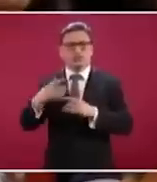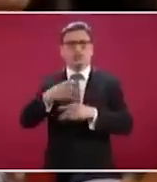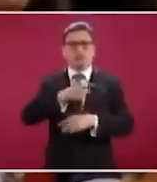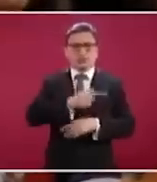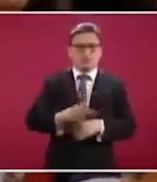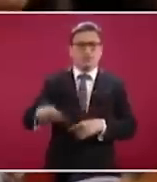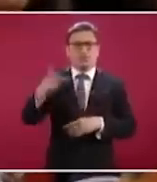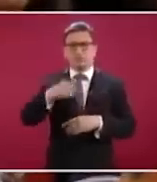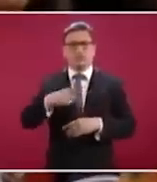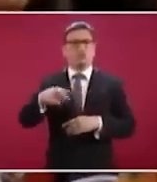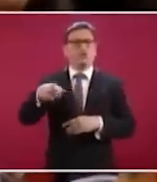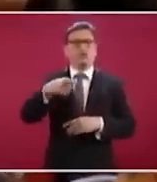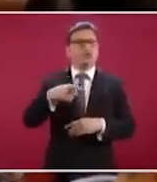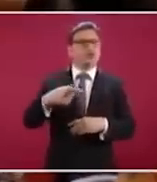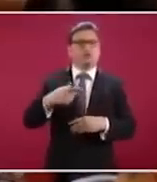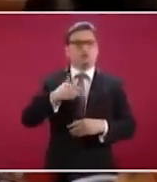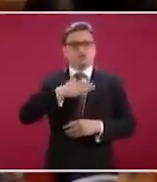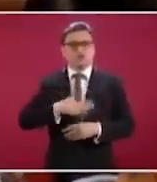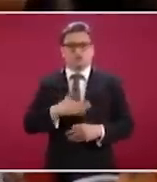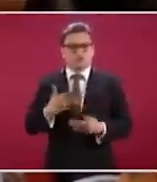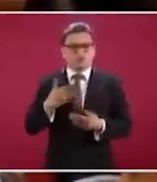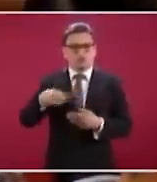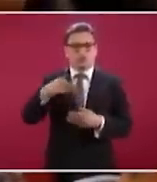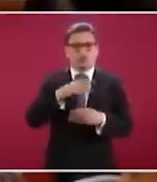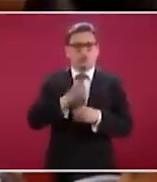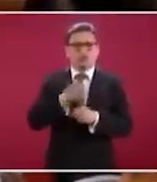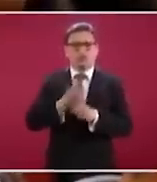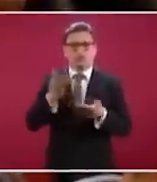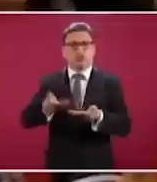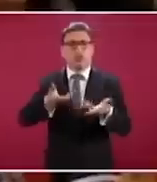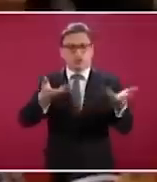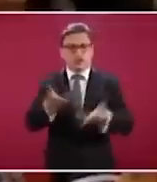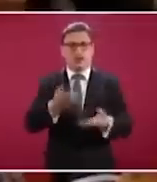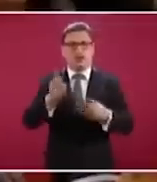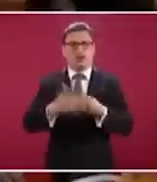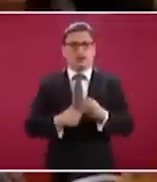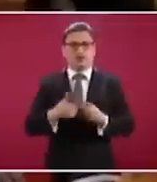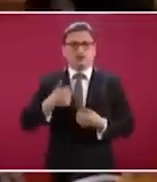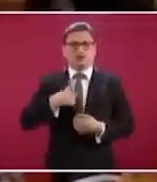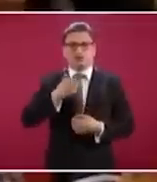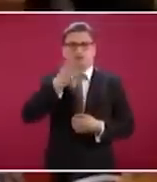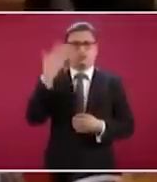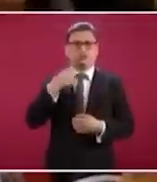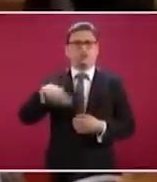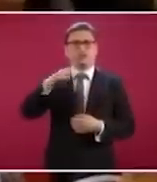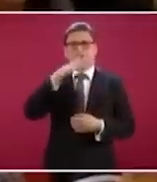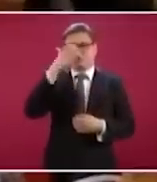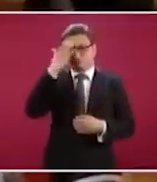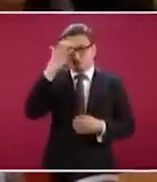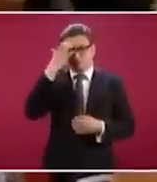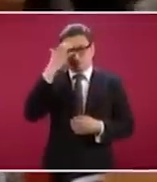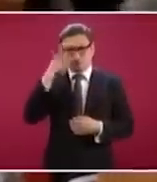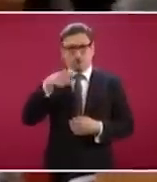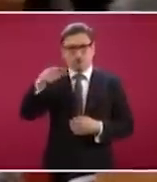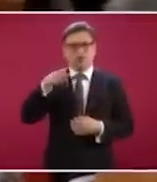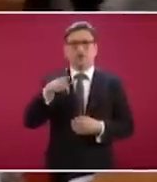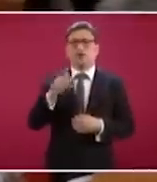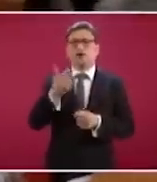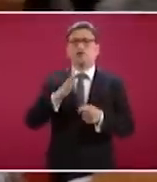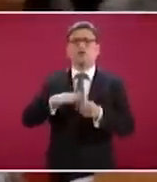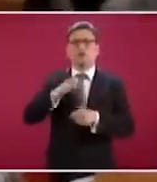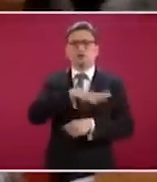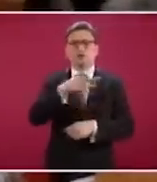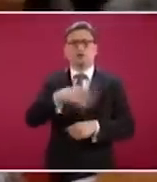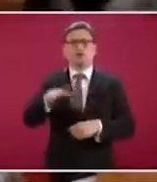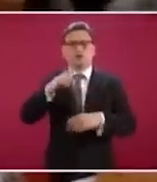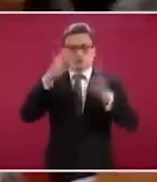pobreza, la injusticia, las faltas de oportunidad, es apremiante que hagan algo. Yo no sé qué tanto conocimiento tenga usted, señor administrador general de